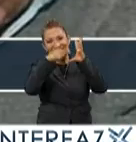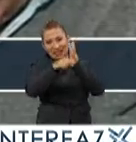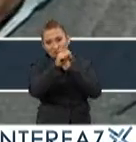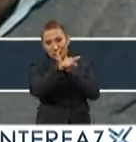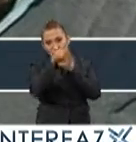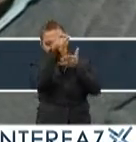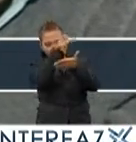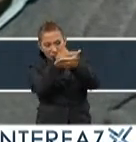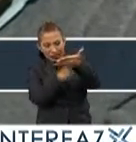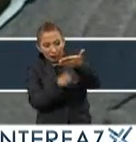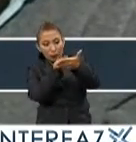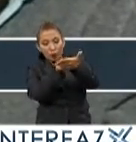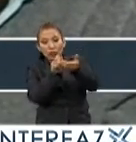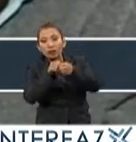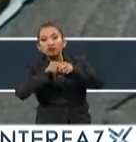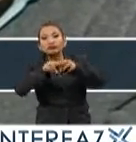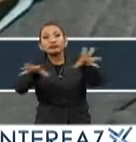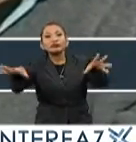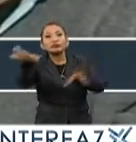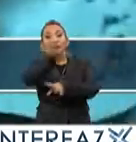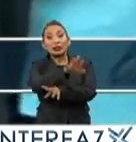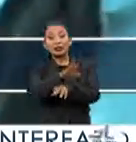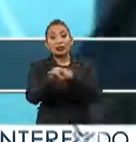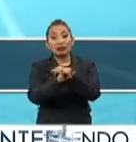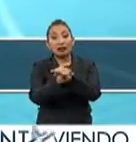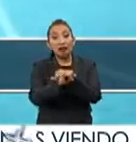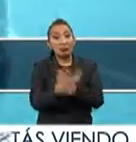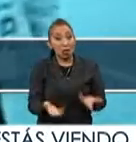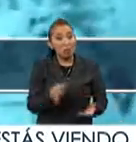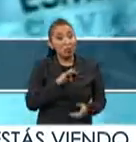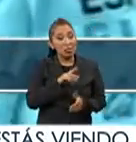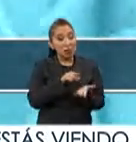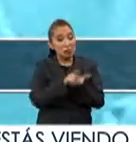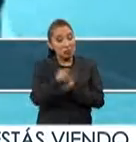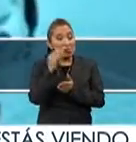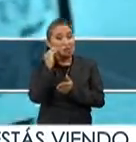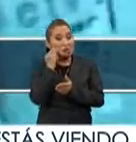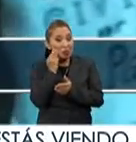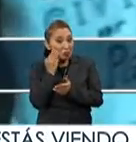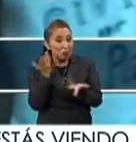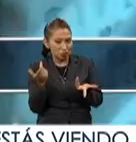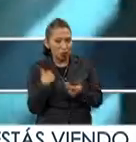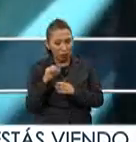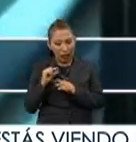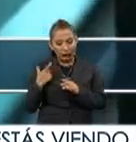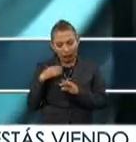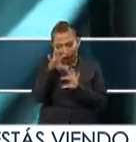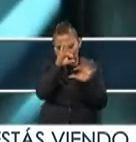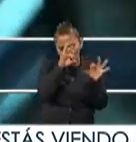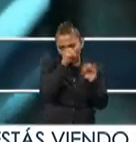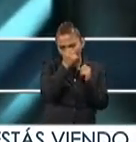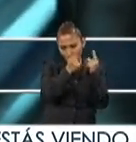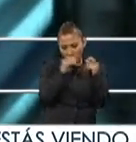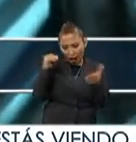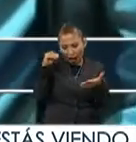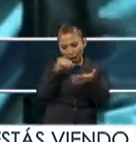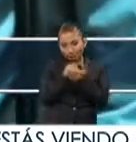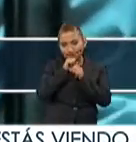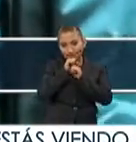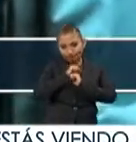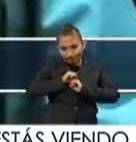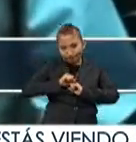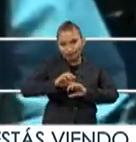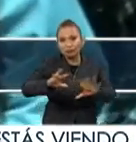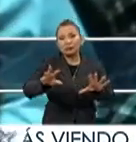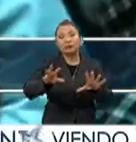tipo de textos pueden circular muy bien en las redes sociales, en Twitter, en Facebook. Yo de hecho ya escogí varias para subirlas después de esta